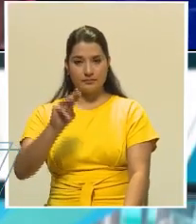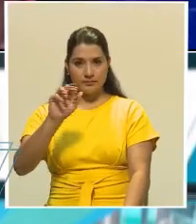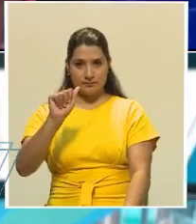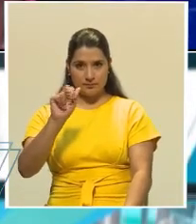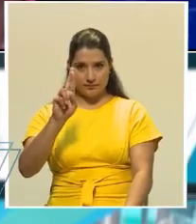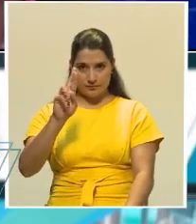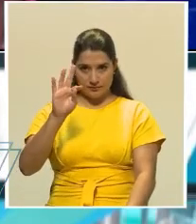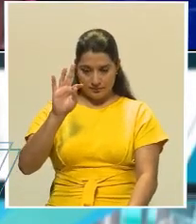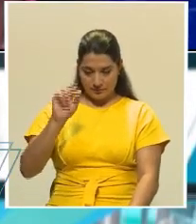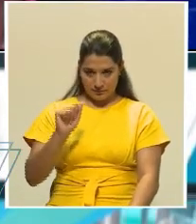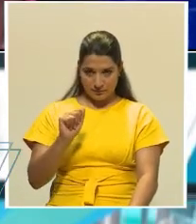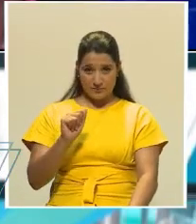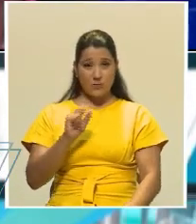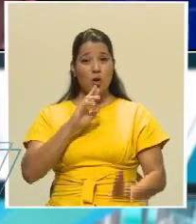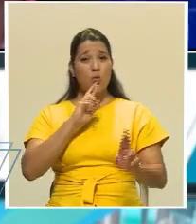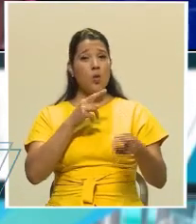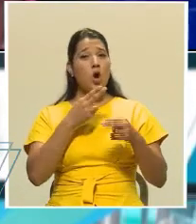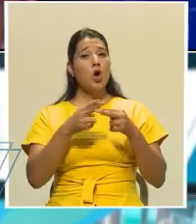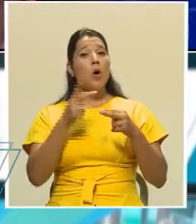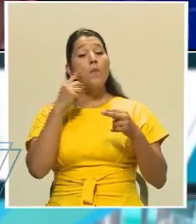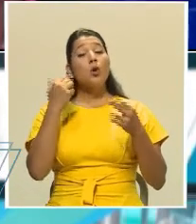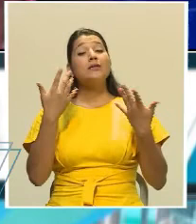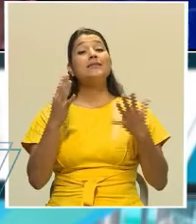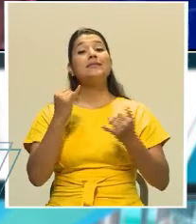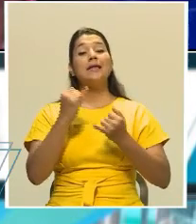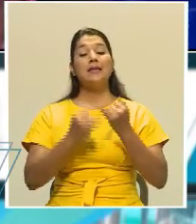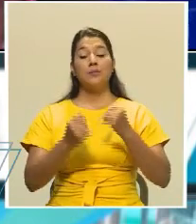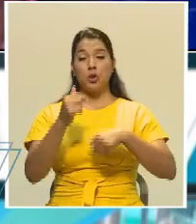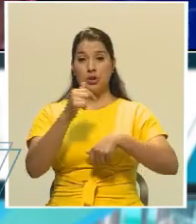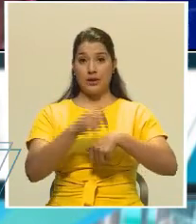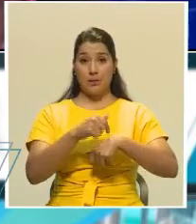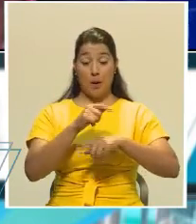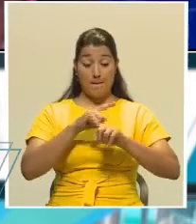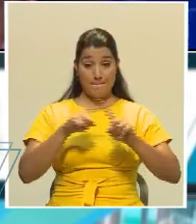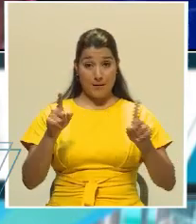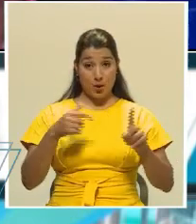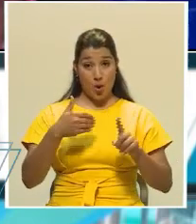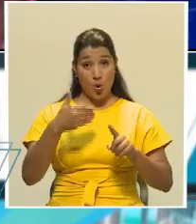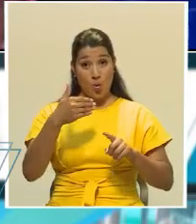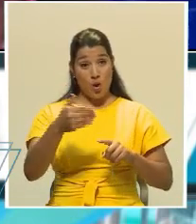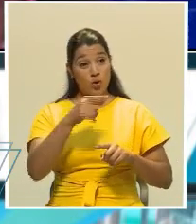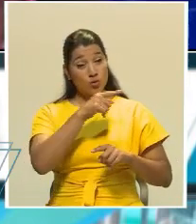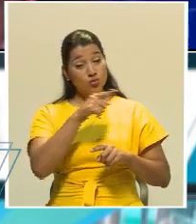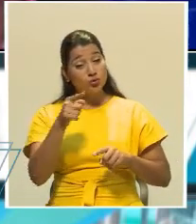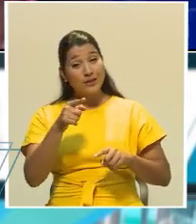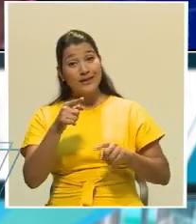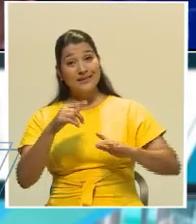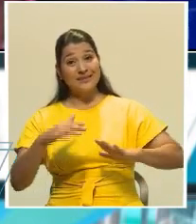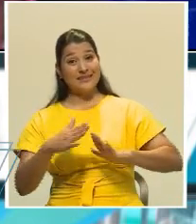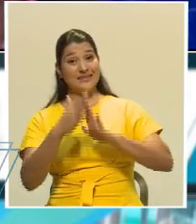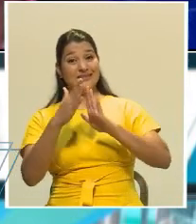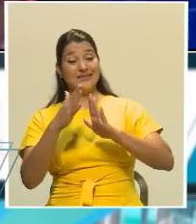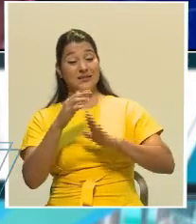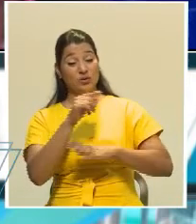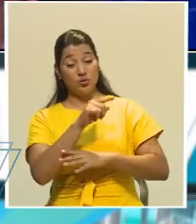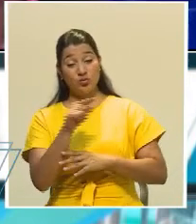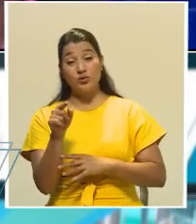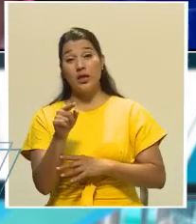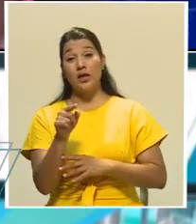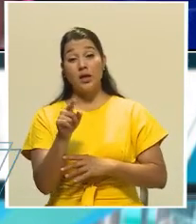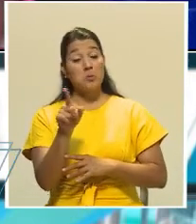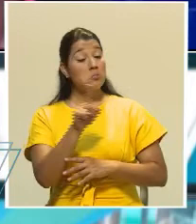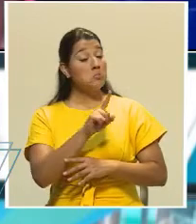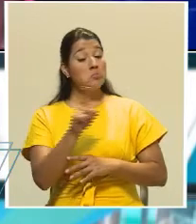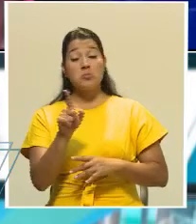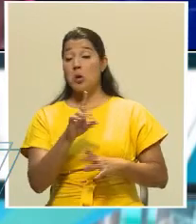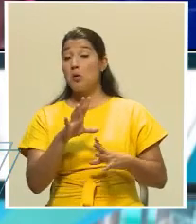Marta, una respuesta muy breve porque se nos acaba el tiempo, pero a la hora de los balazos usted no se